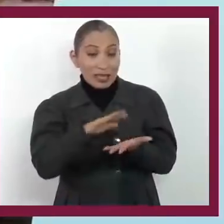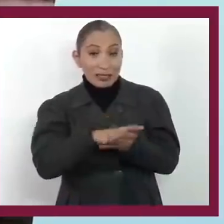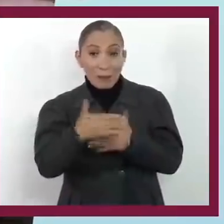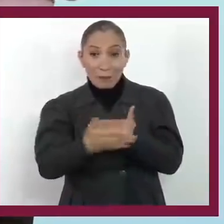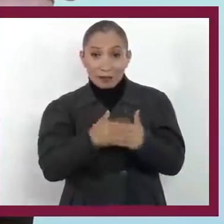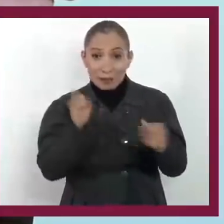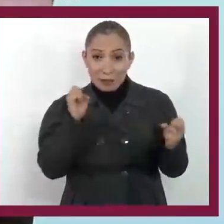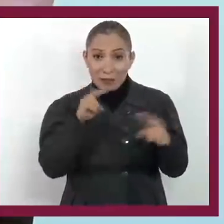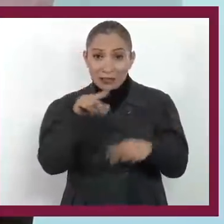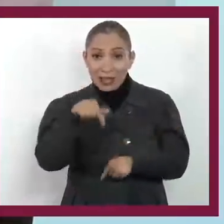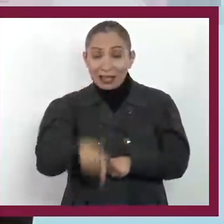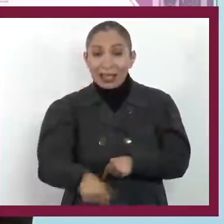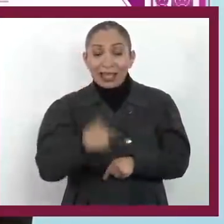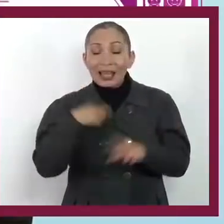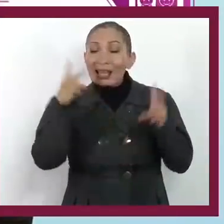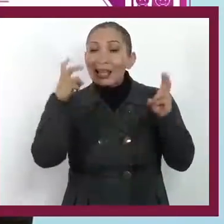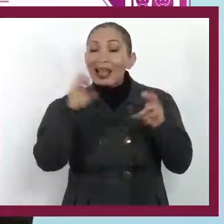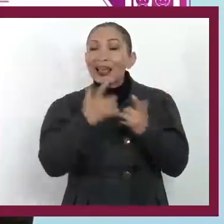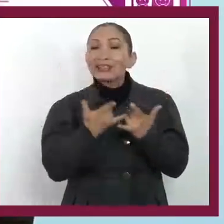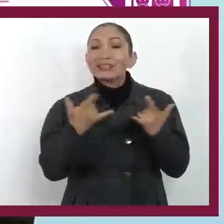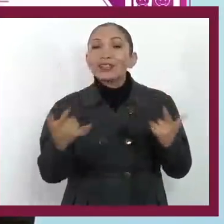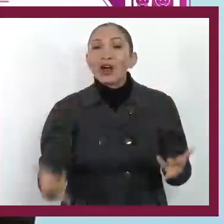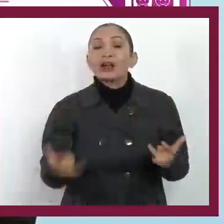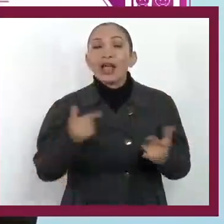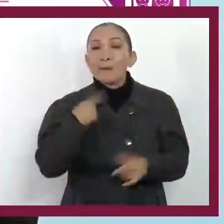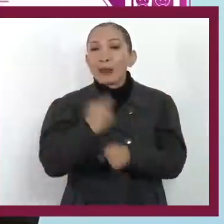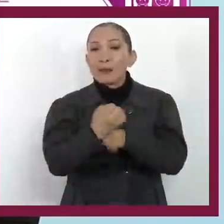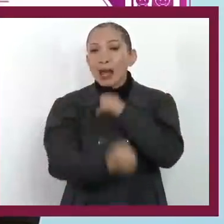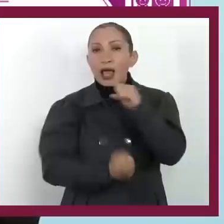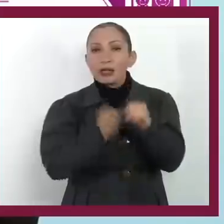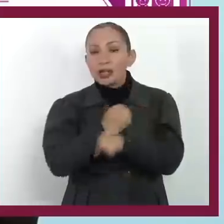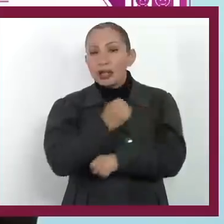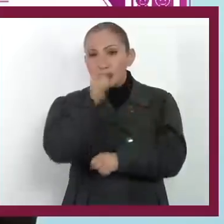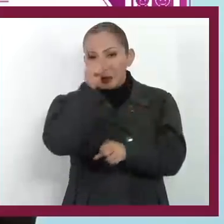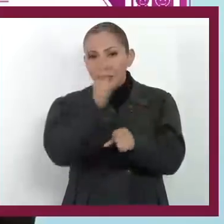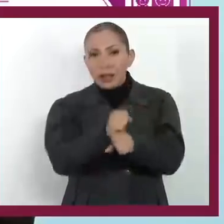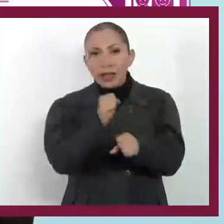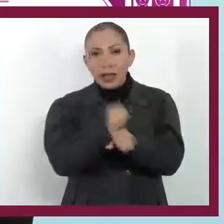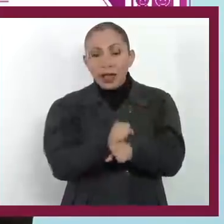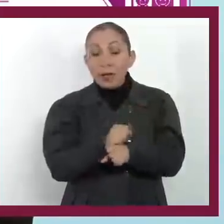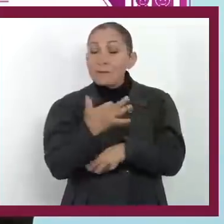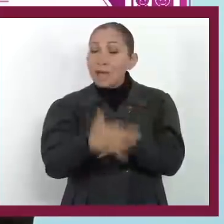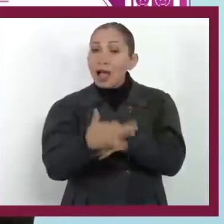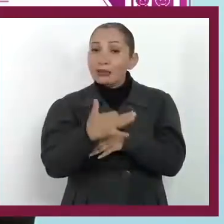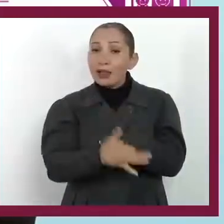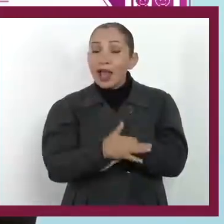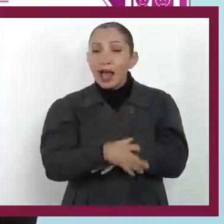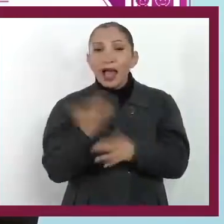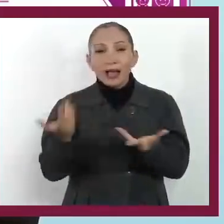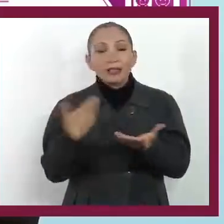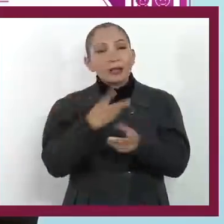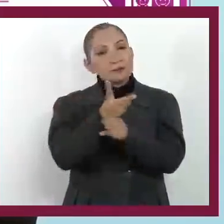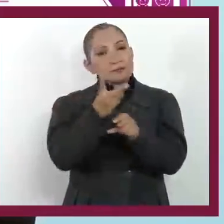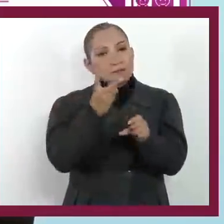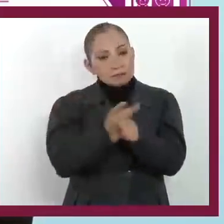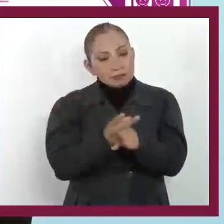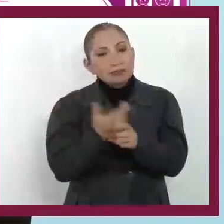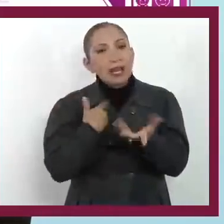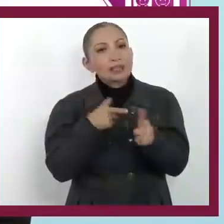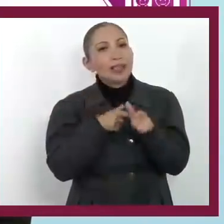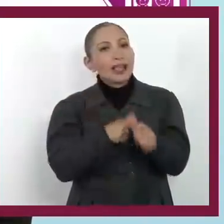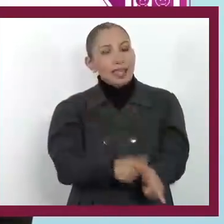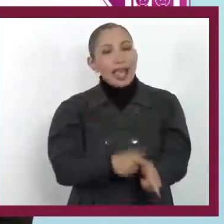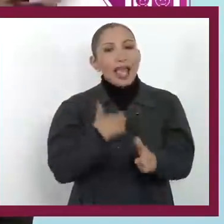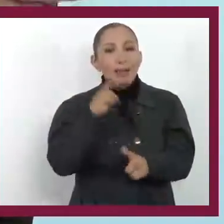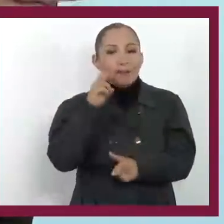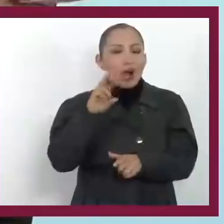la siguiente sesión de la asignatura de Historia de primer grado de secundaria. Mientras tanto, las y los invitamos a continuar